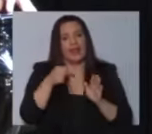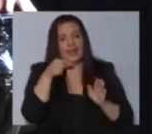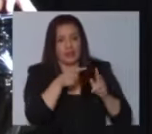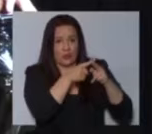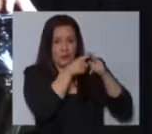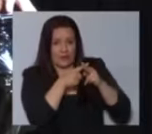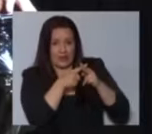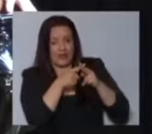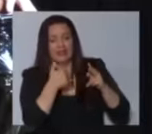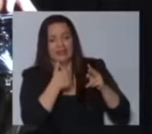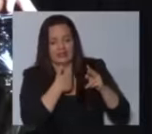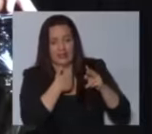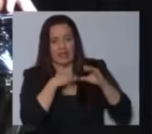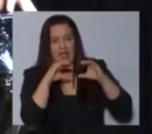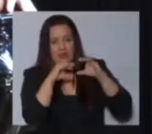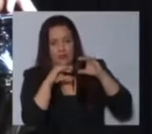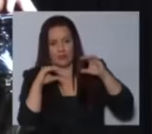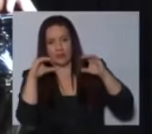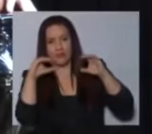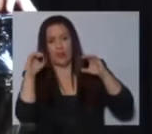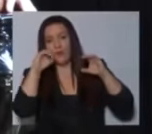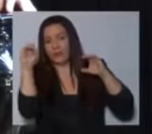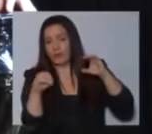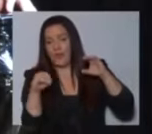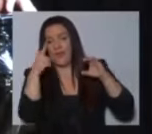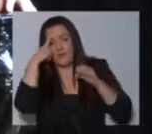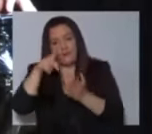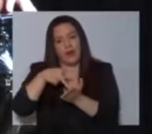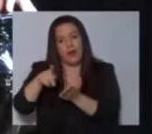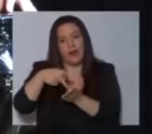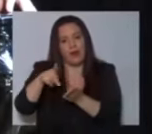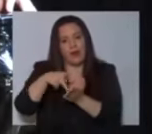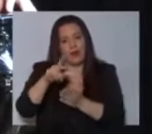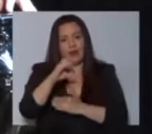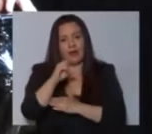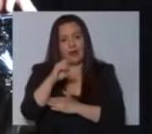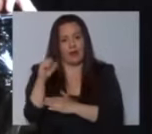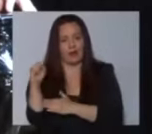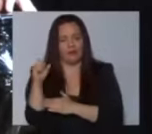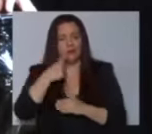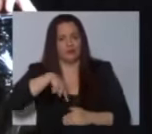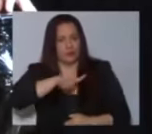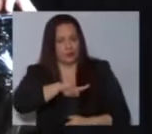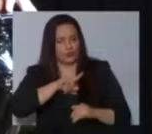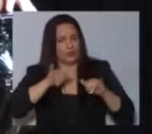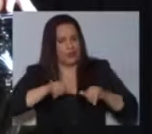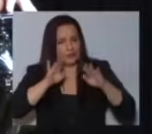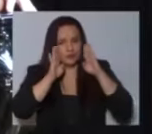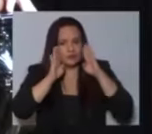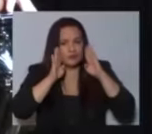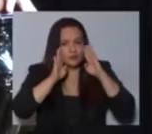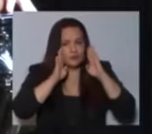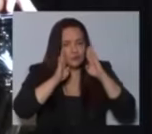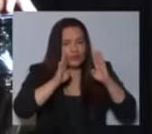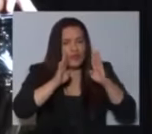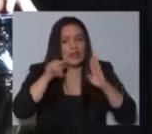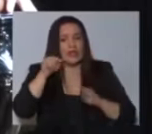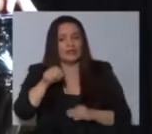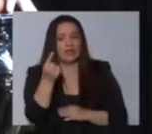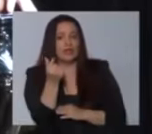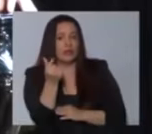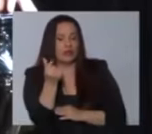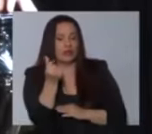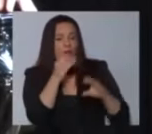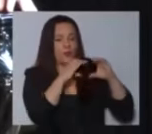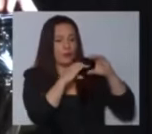un alto porcentaje para cubrir parte de ese pago. Estaremos pendientes de que esos recursos no se